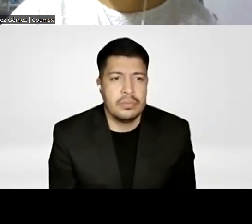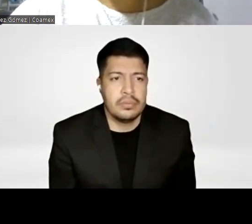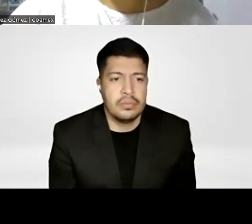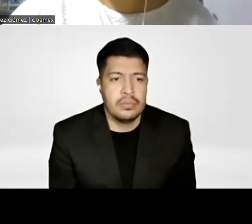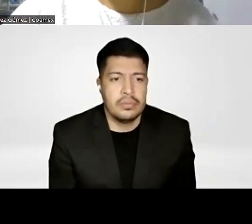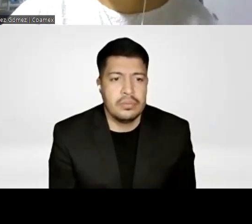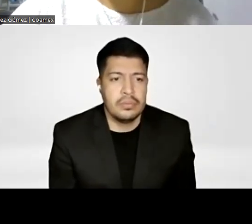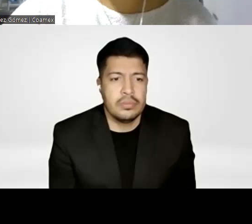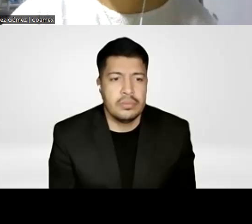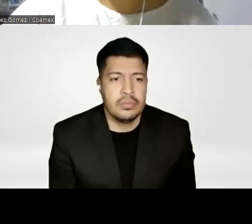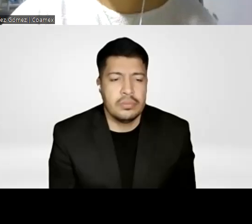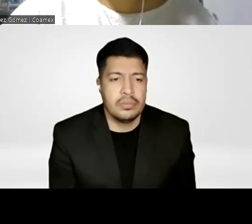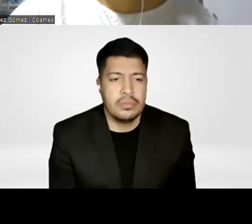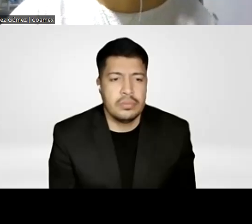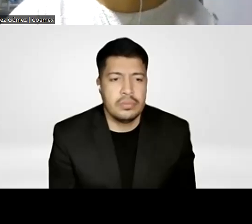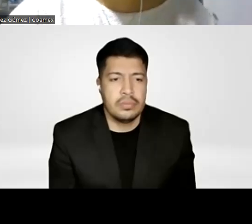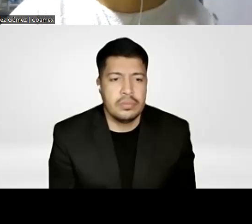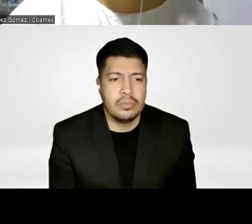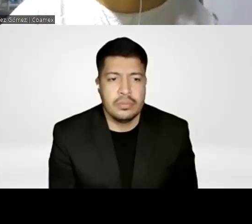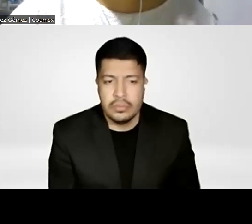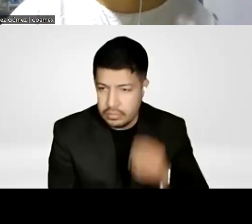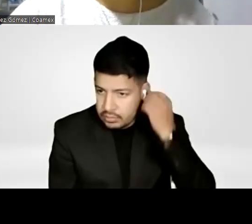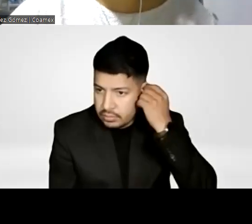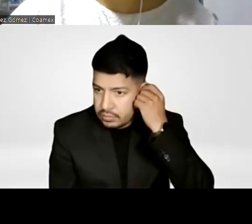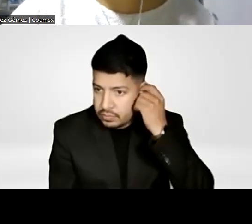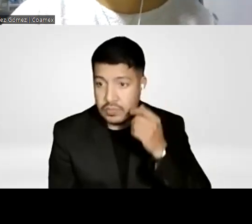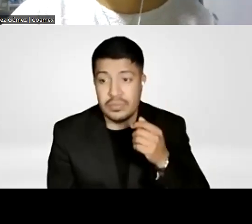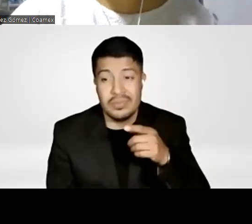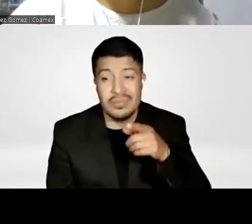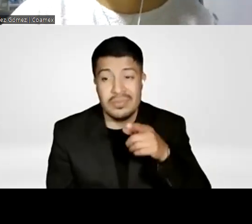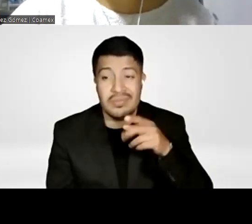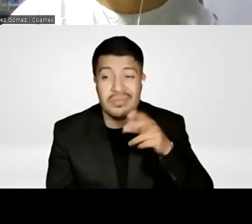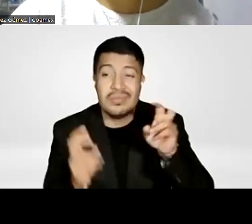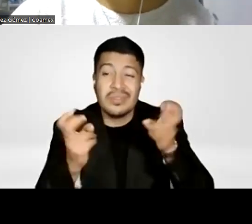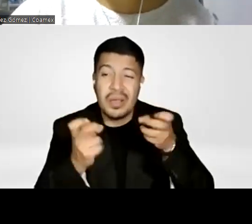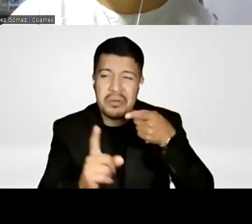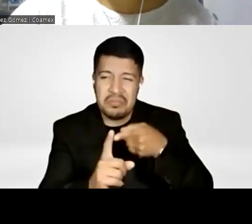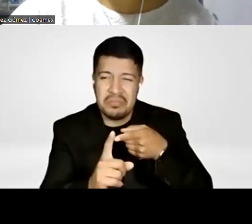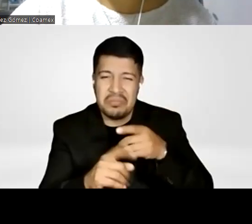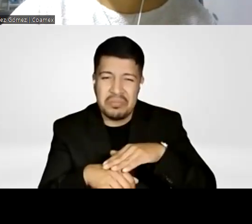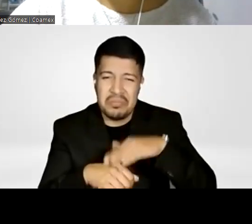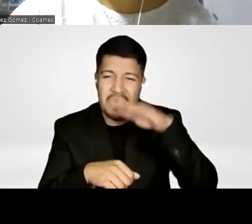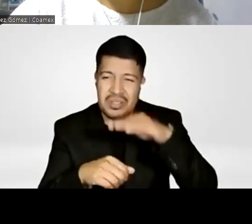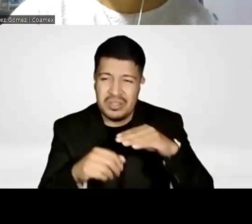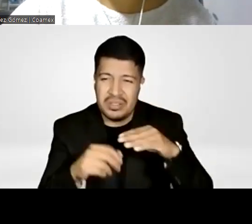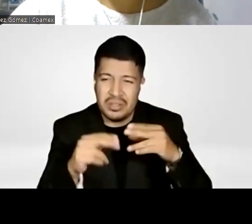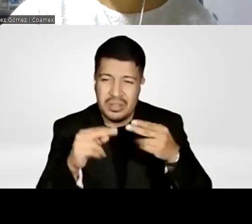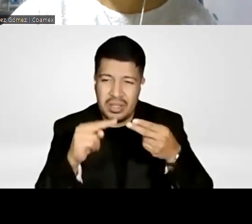Ahí no creo que va más dirigido al neurodesarrollo, lo que ya